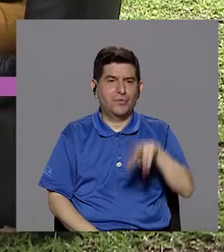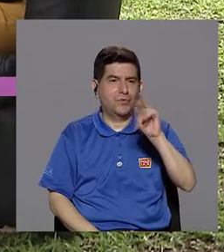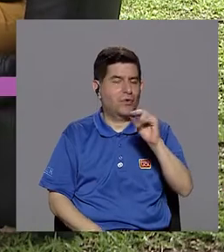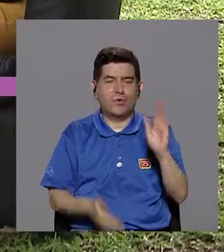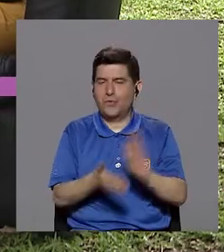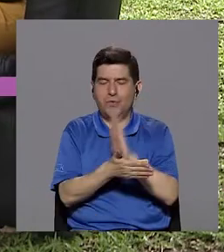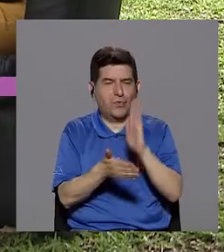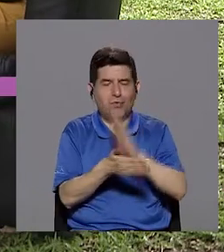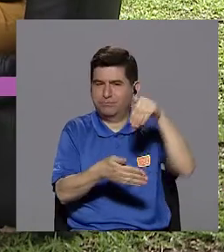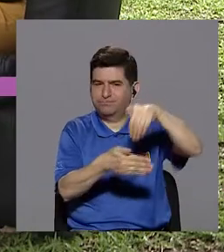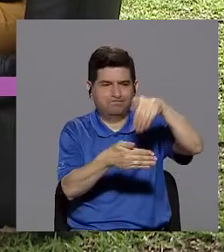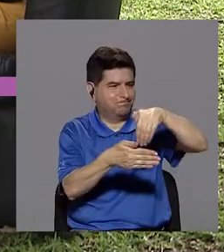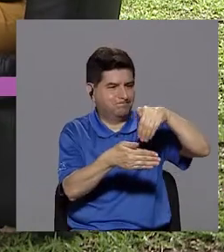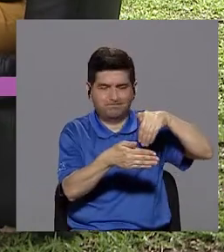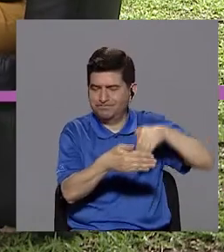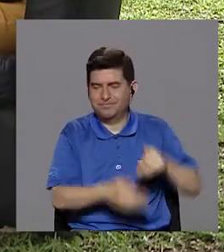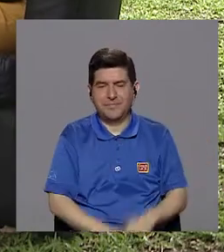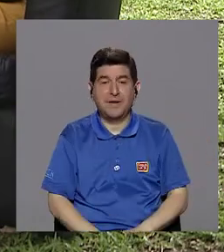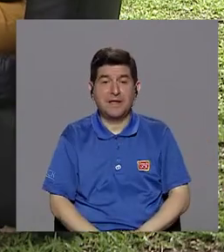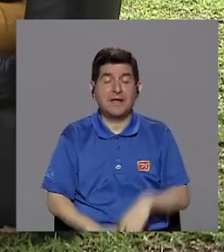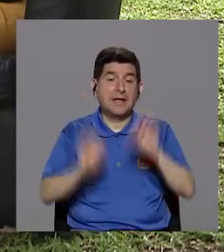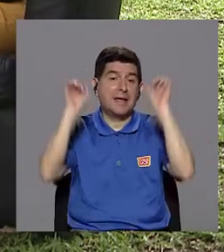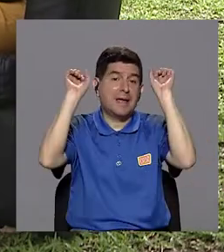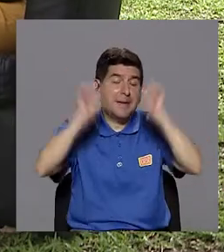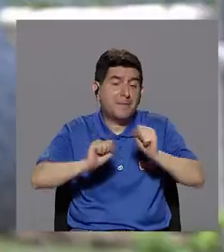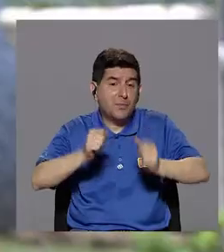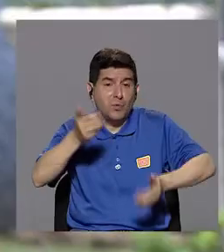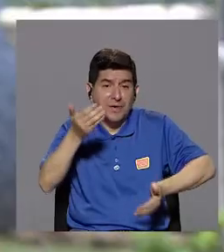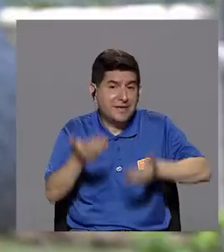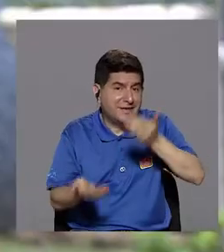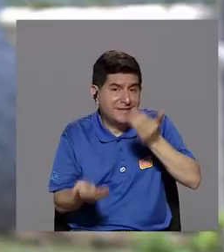no se ha documentado que sea una enfermedad que vaya